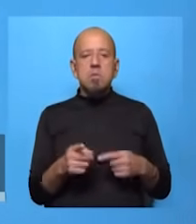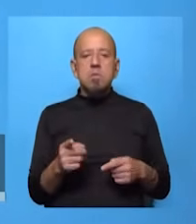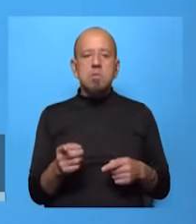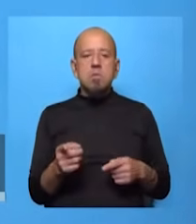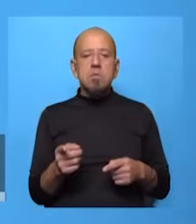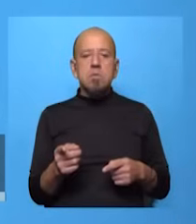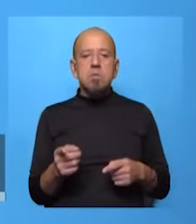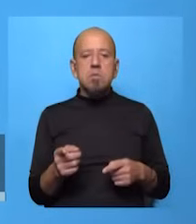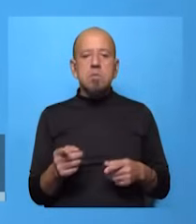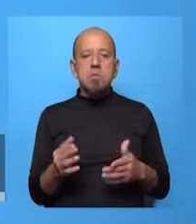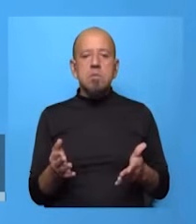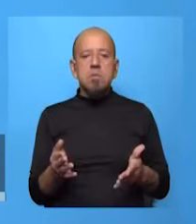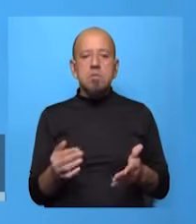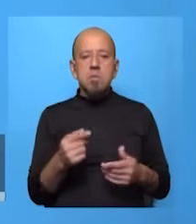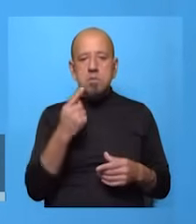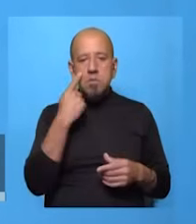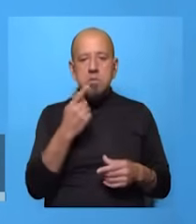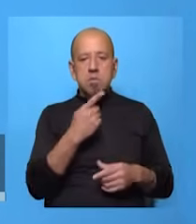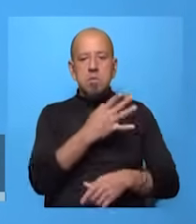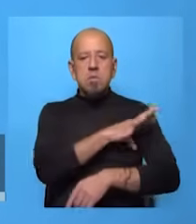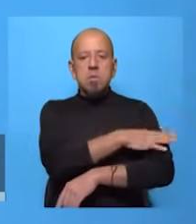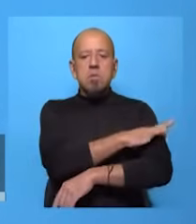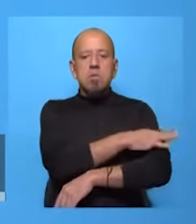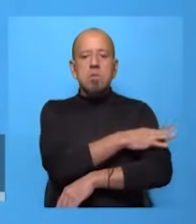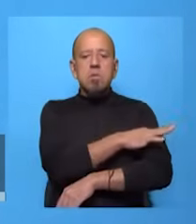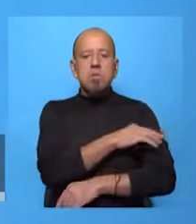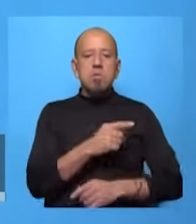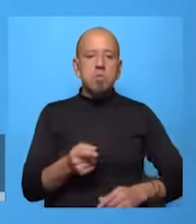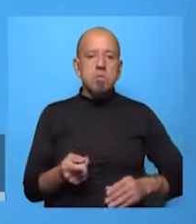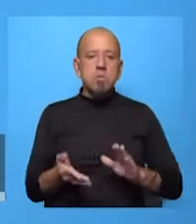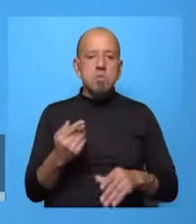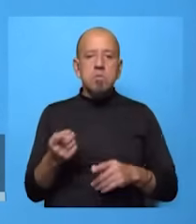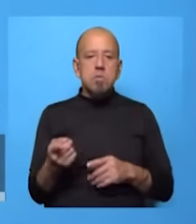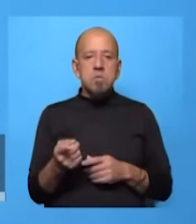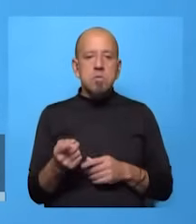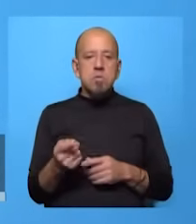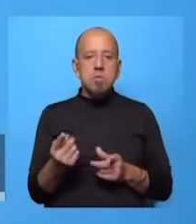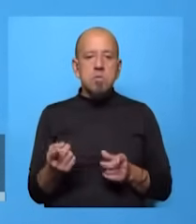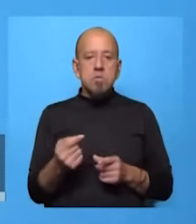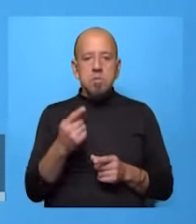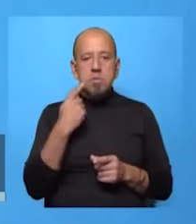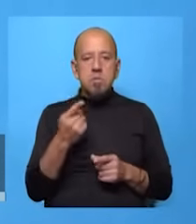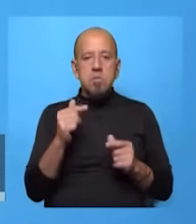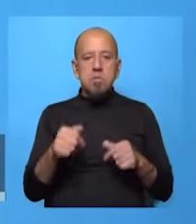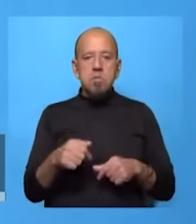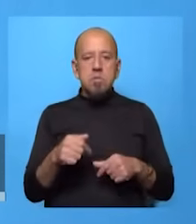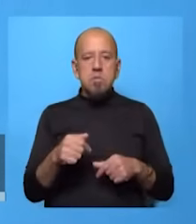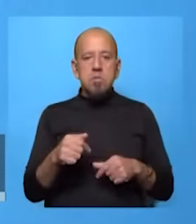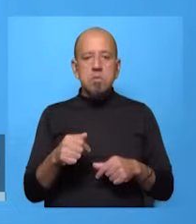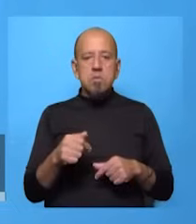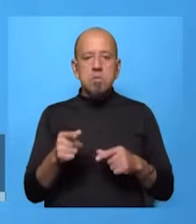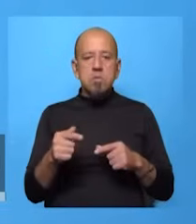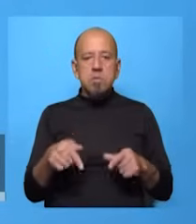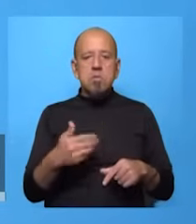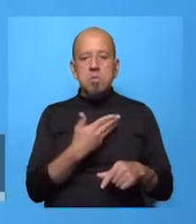pero yo veo a Ori y lo veo como uno más y veo lo que está pasando porque los atiendo en la policlínica y veo que este